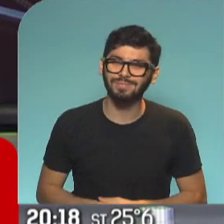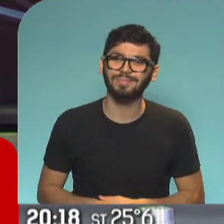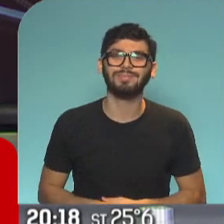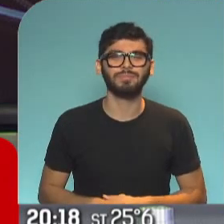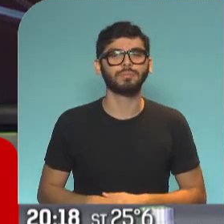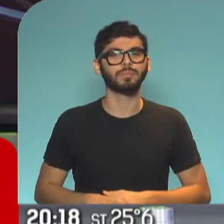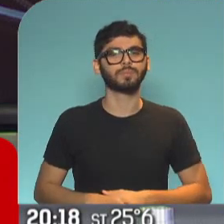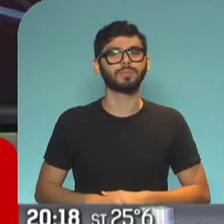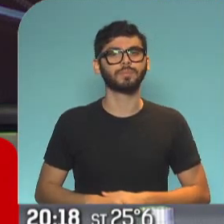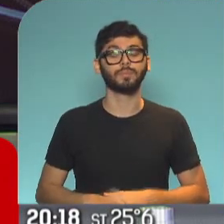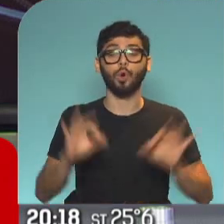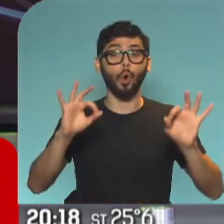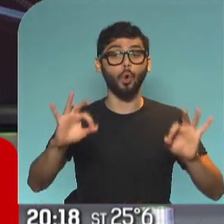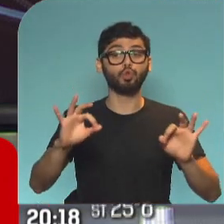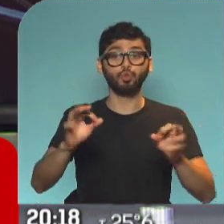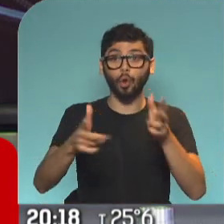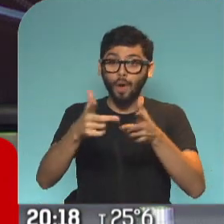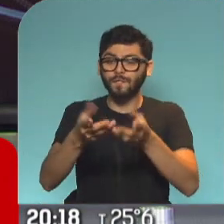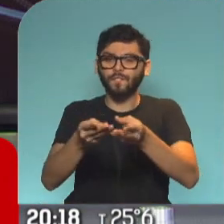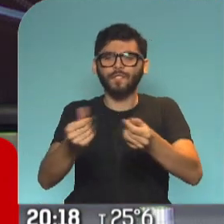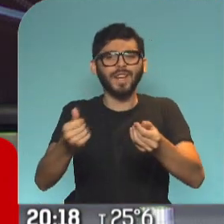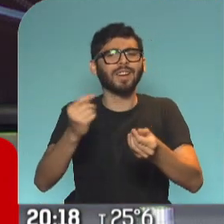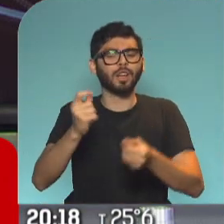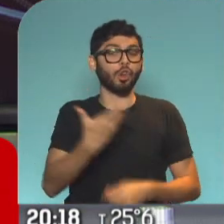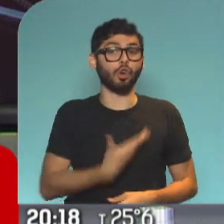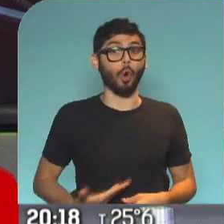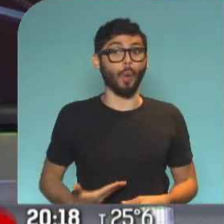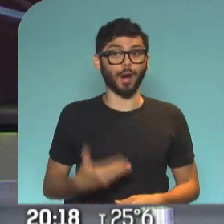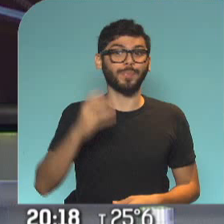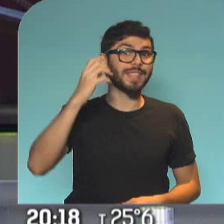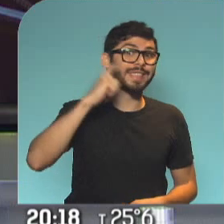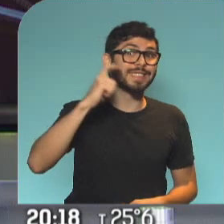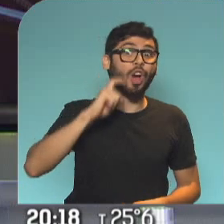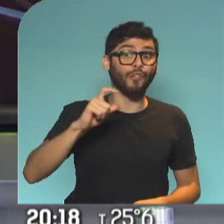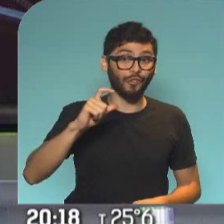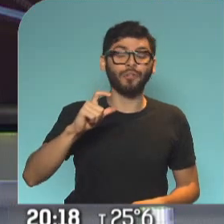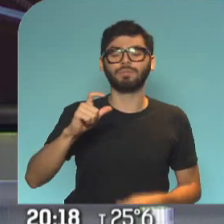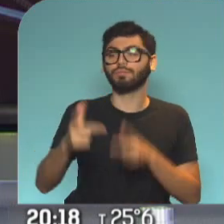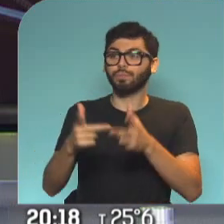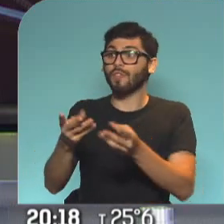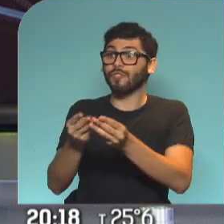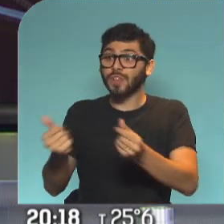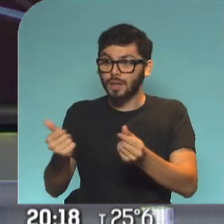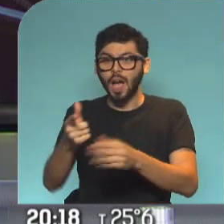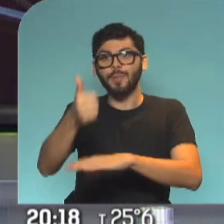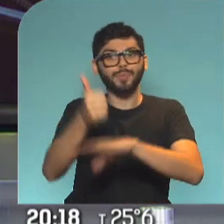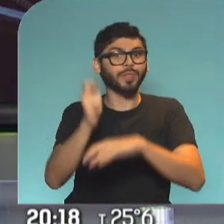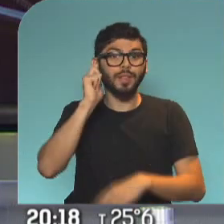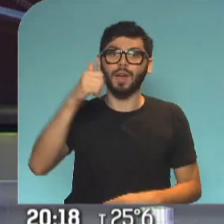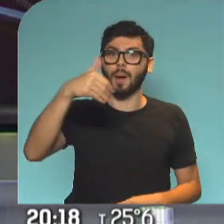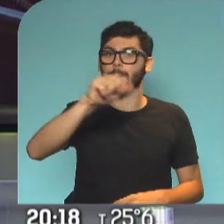acaba de finalizar el discurso del gobernador Axel Kicillof. Estamos en vivo en el lugar con Gabriel